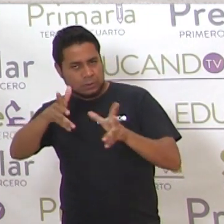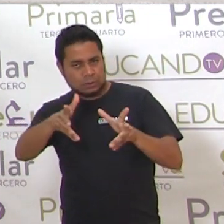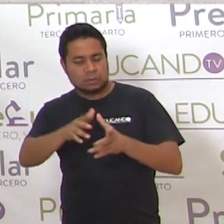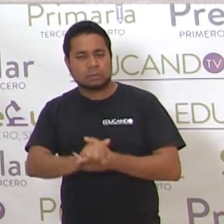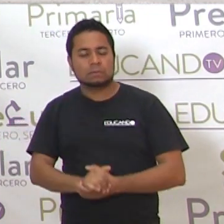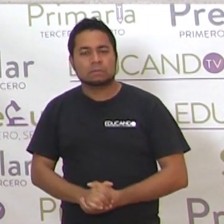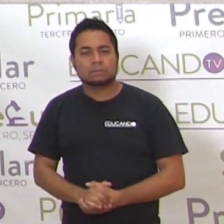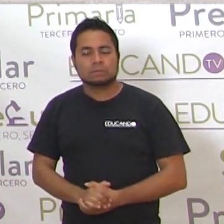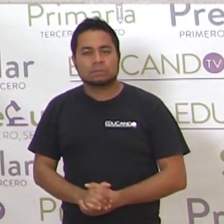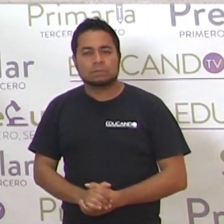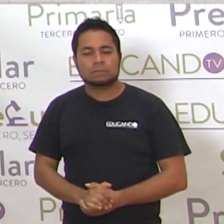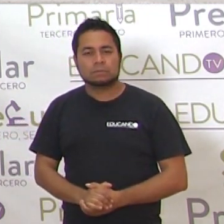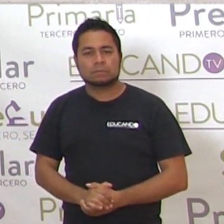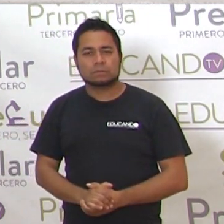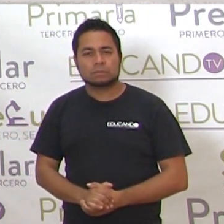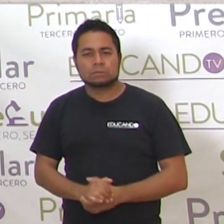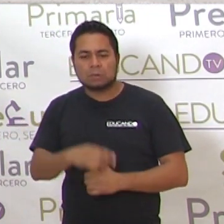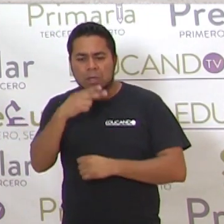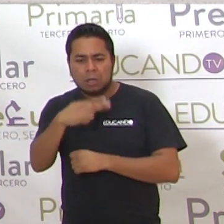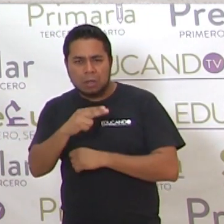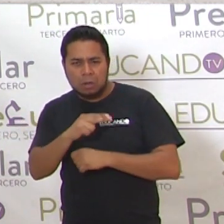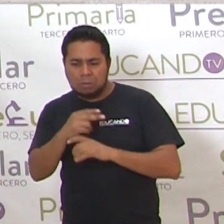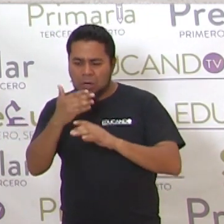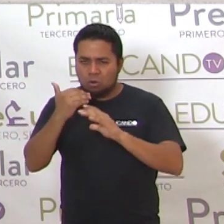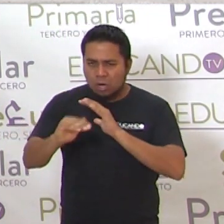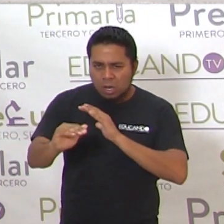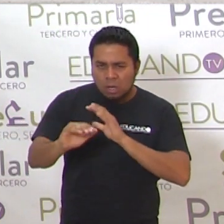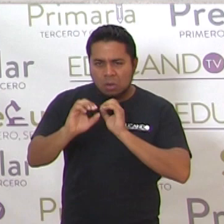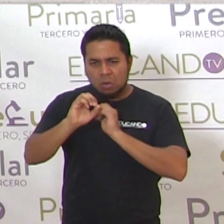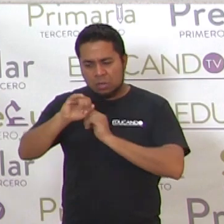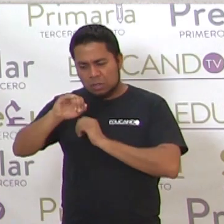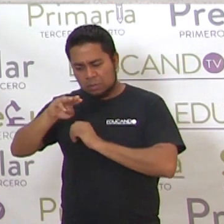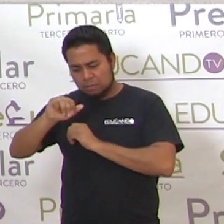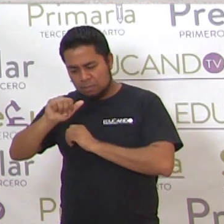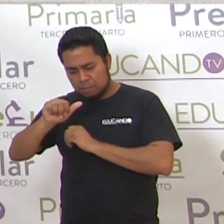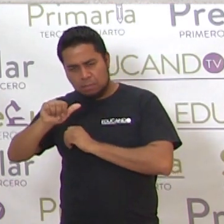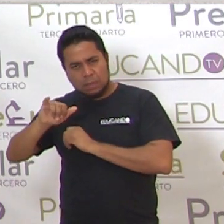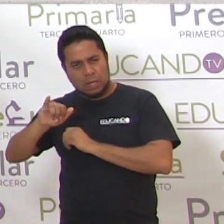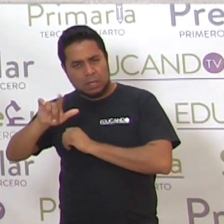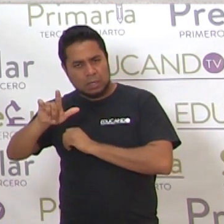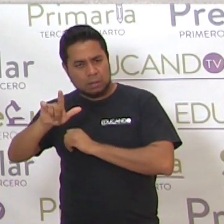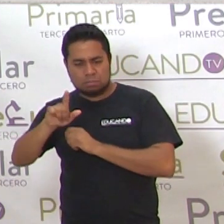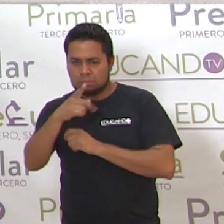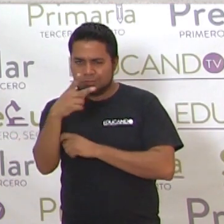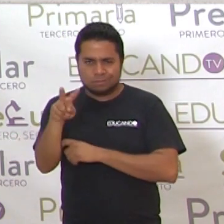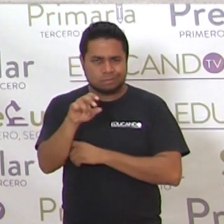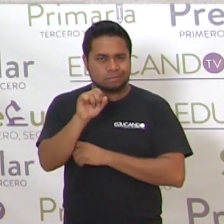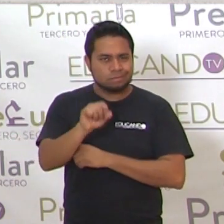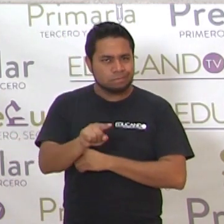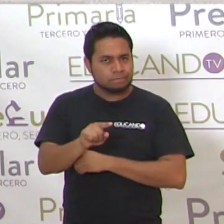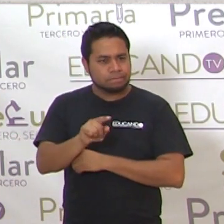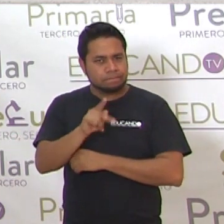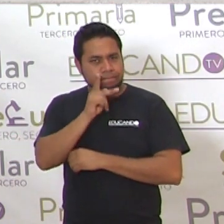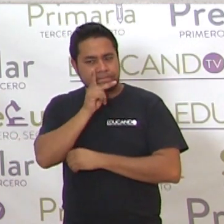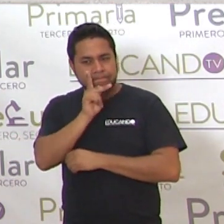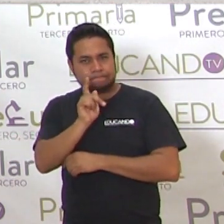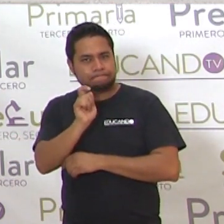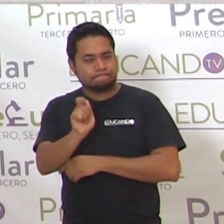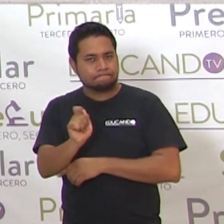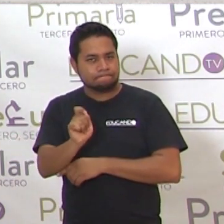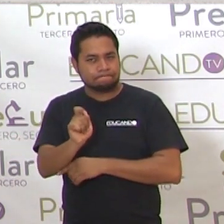lo puedes nombrar como correo electrónico o como e-mail y que significa email